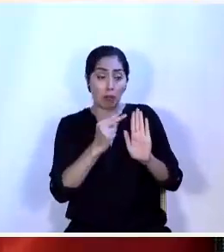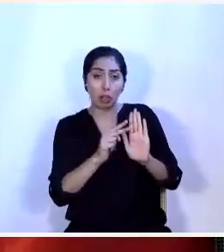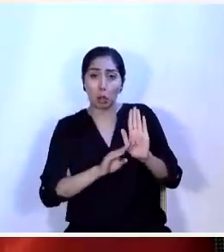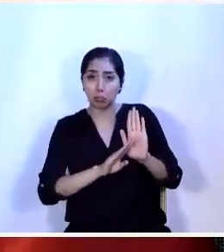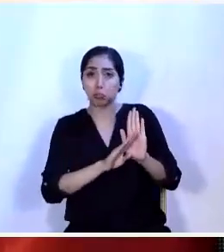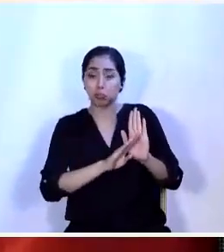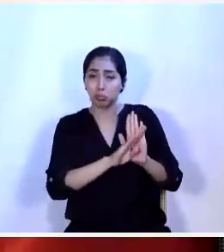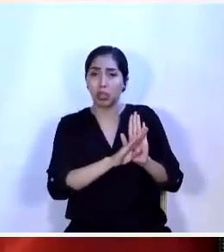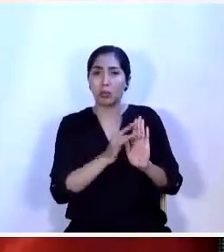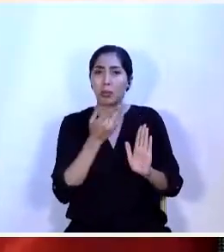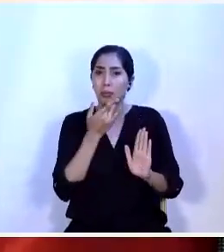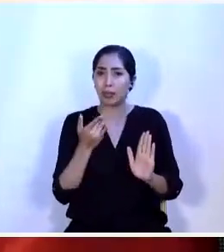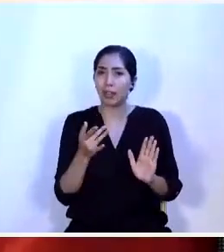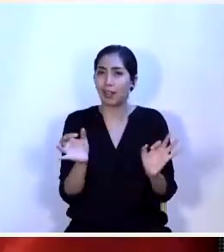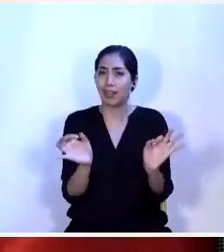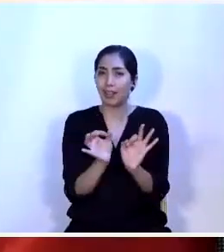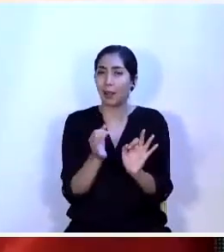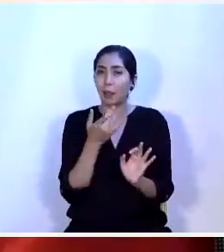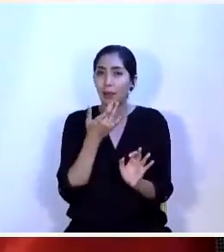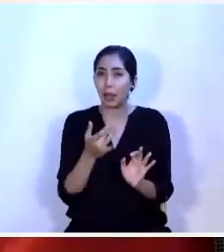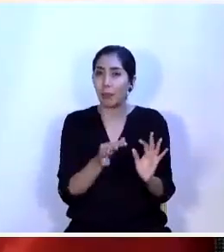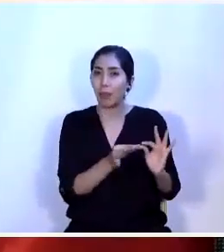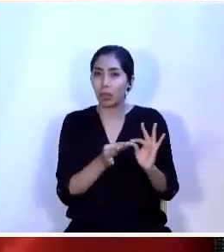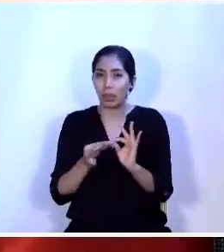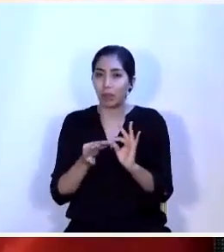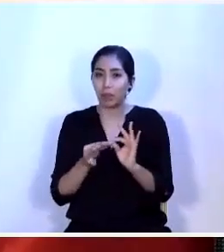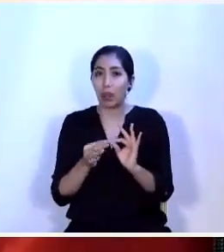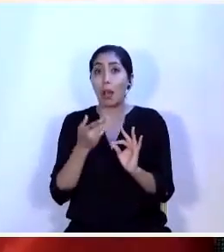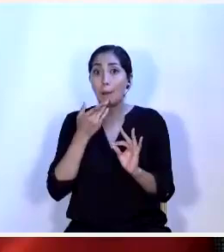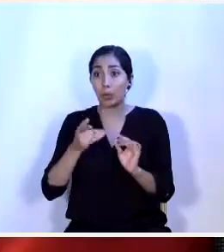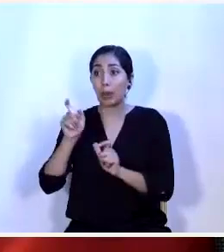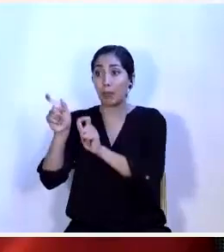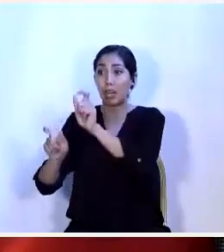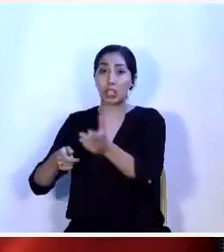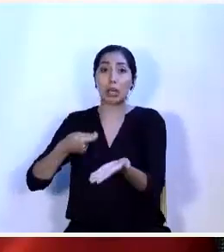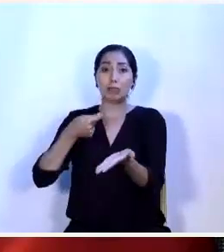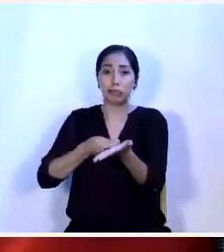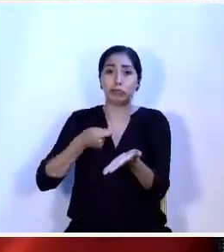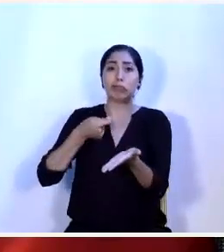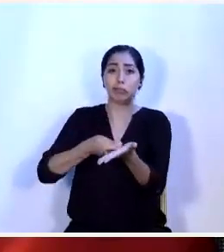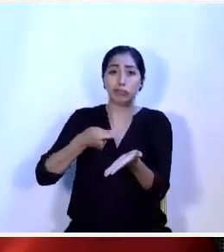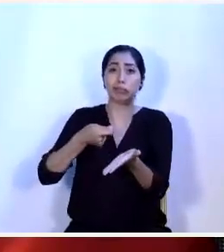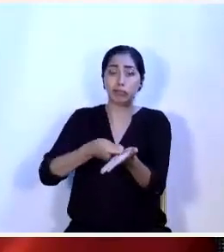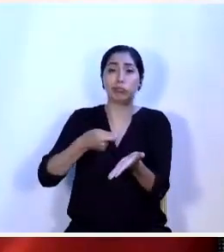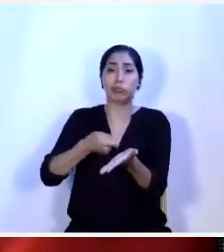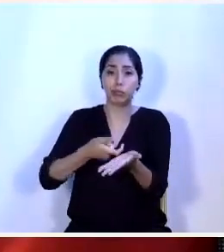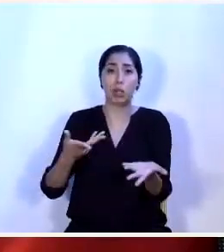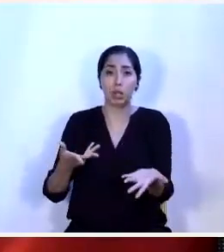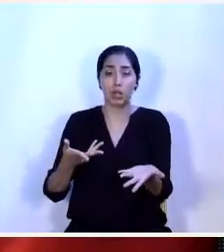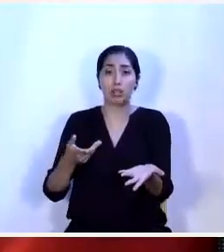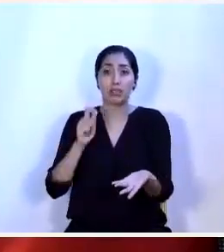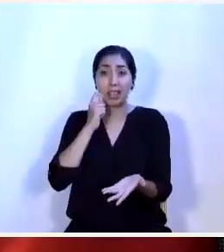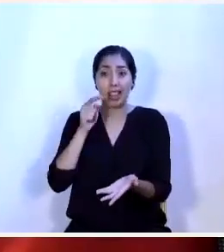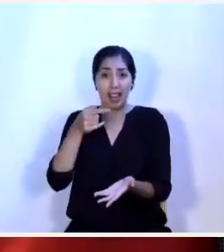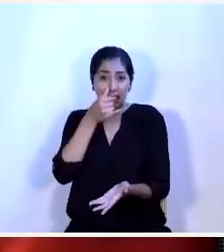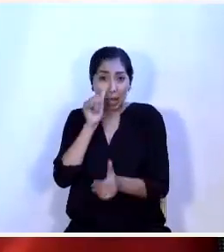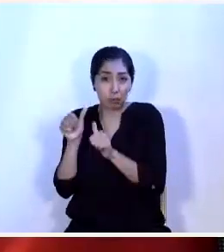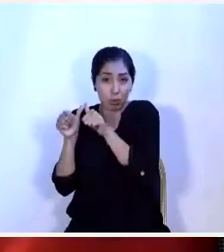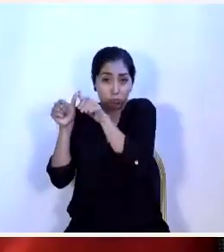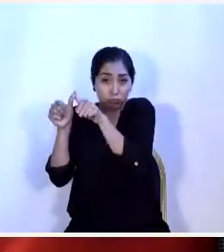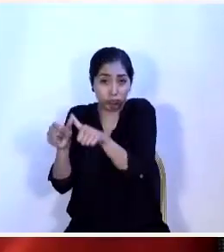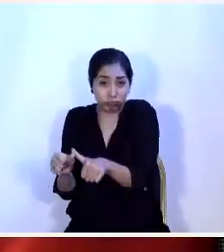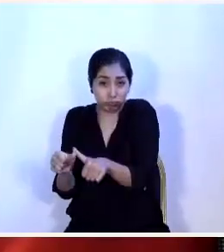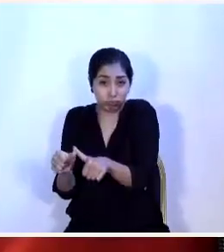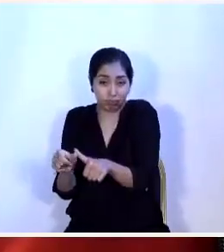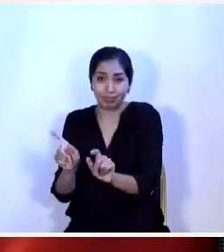se explica en gran parte por una expansión del consumo que no es sostenible en el tiempo en